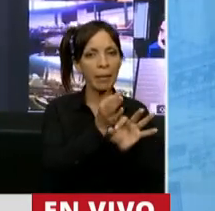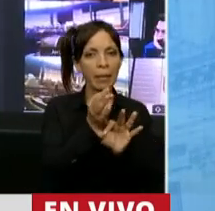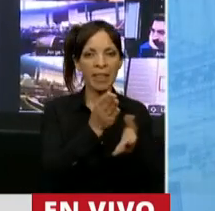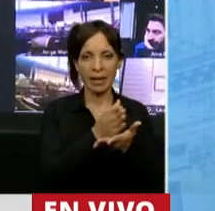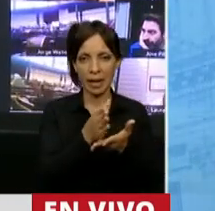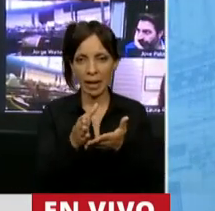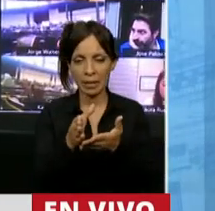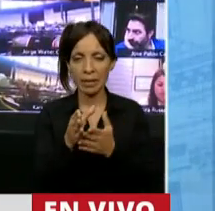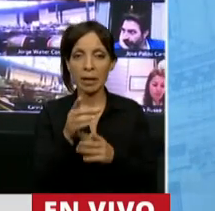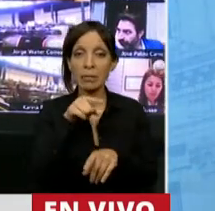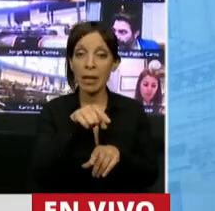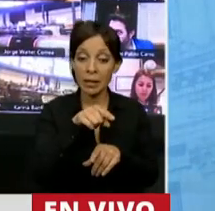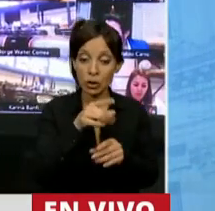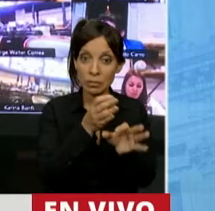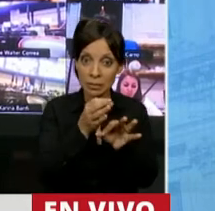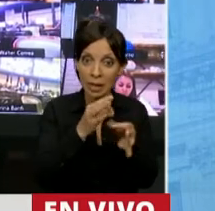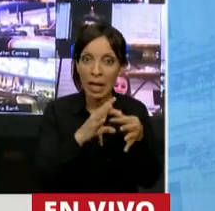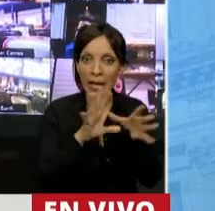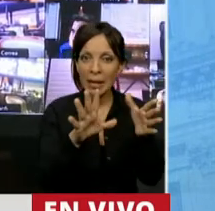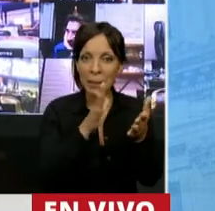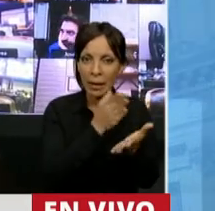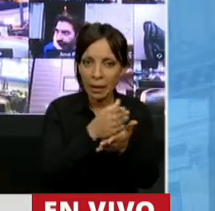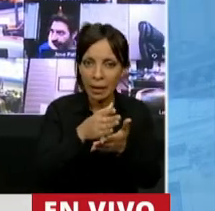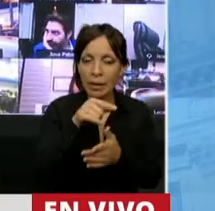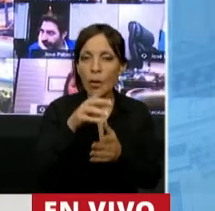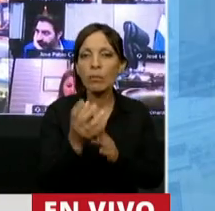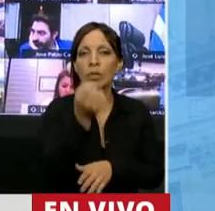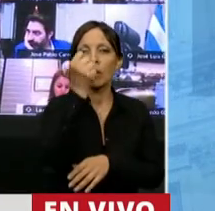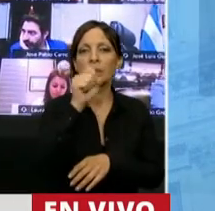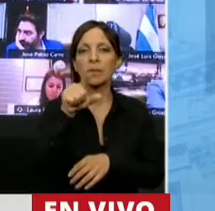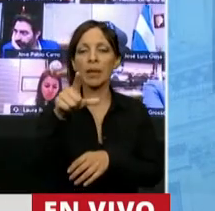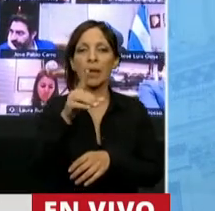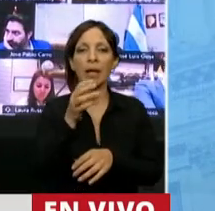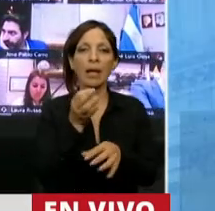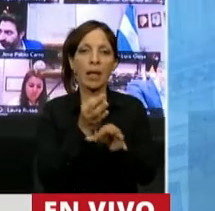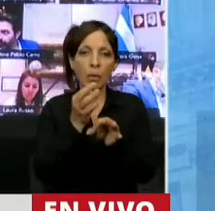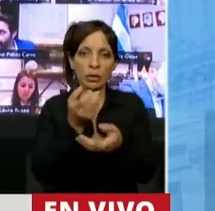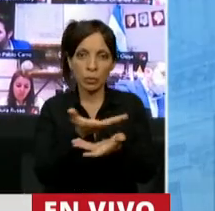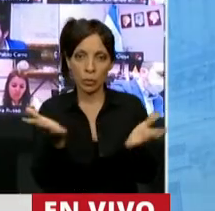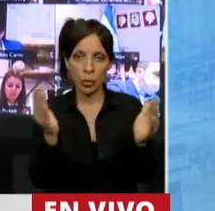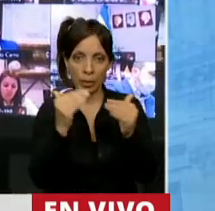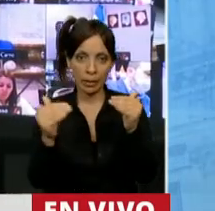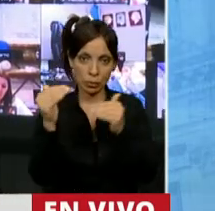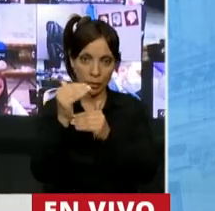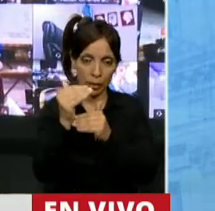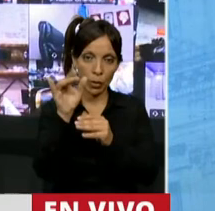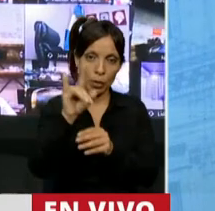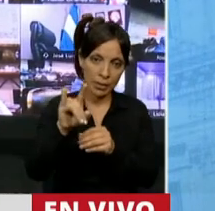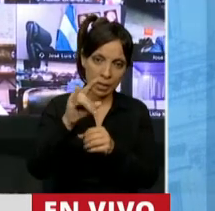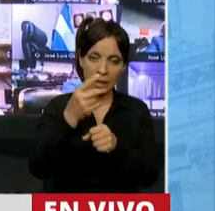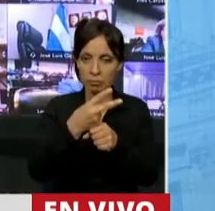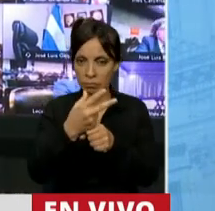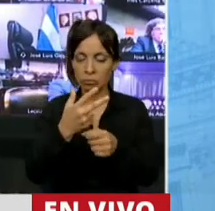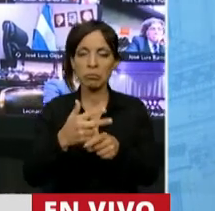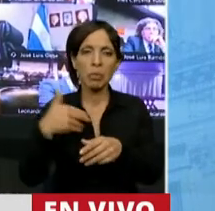logro que la universidad y la educación pública superior había obtenido luego